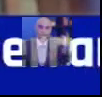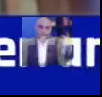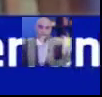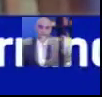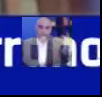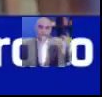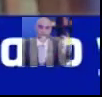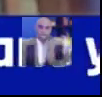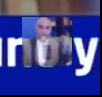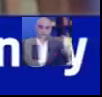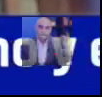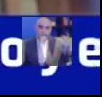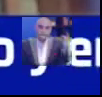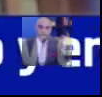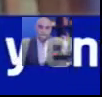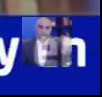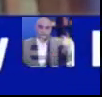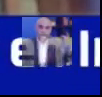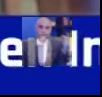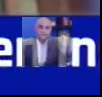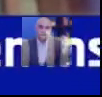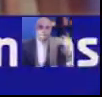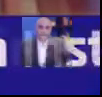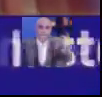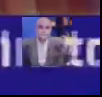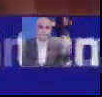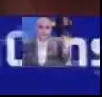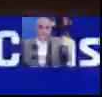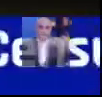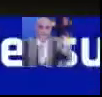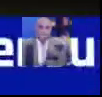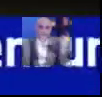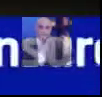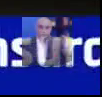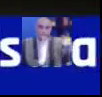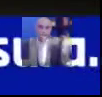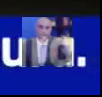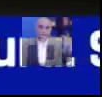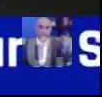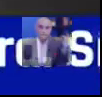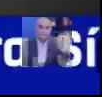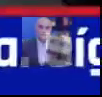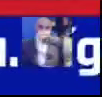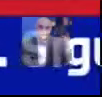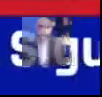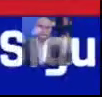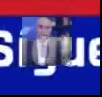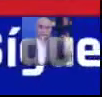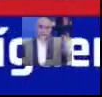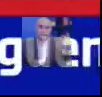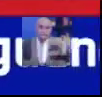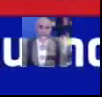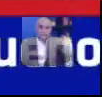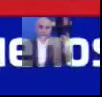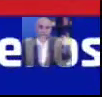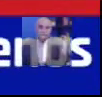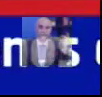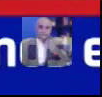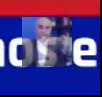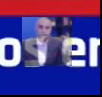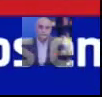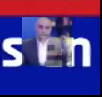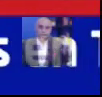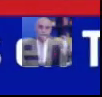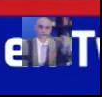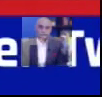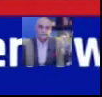las puertas a los litigios que, la verdad, podría decir que son puros litigios